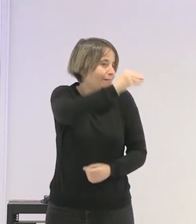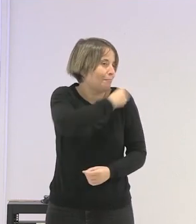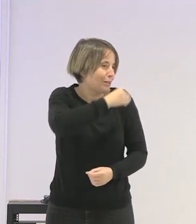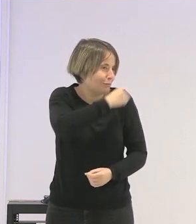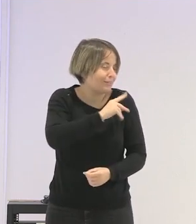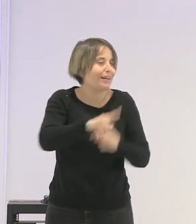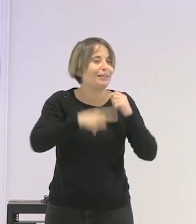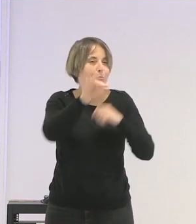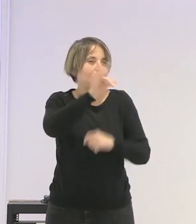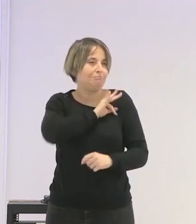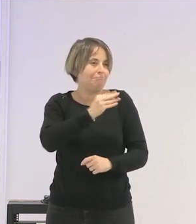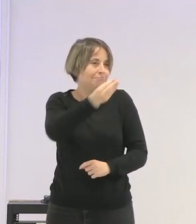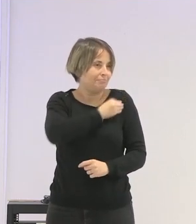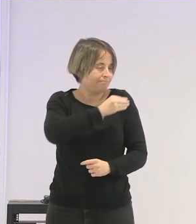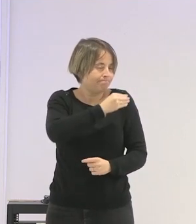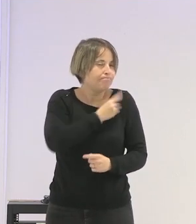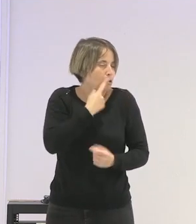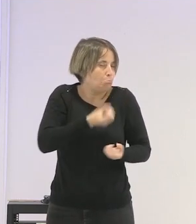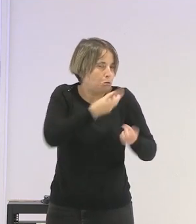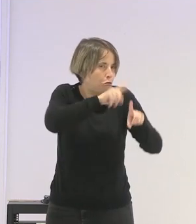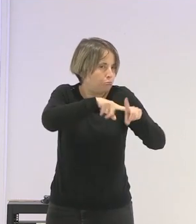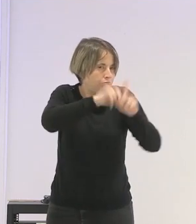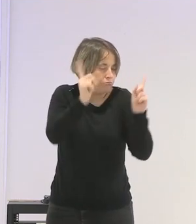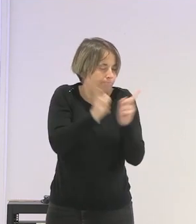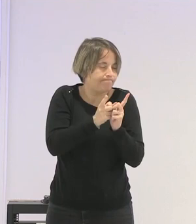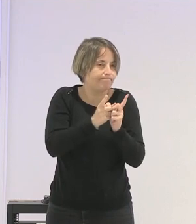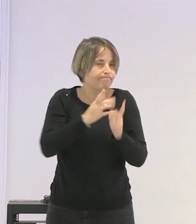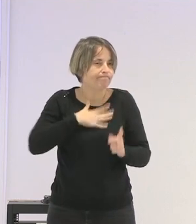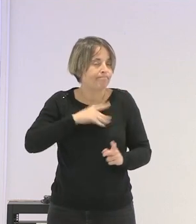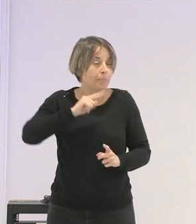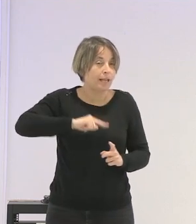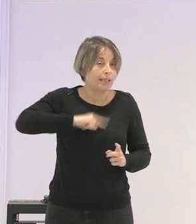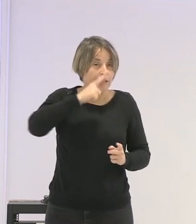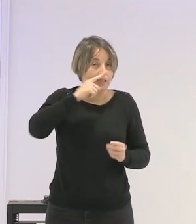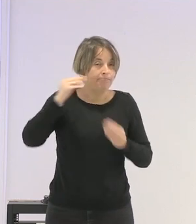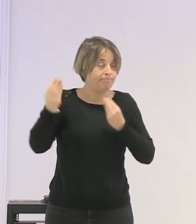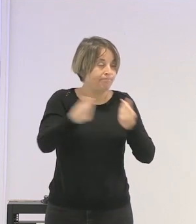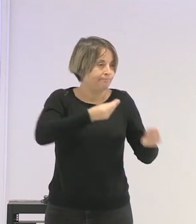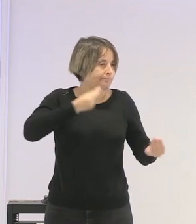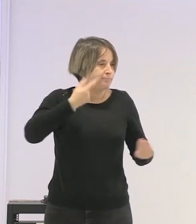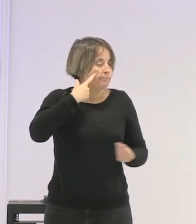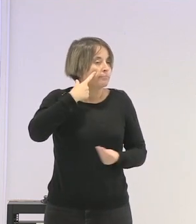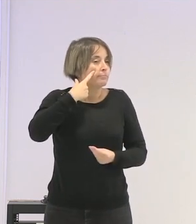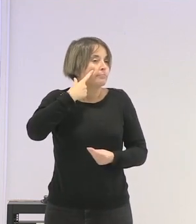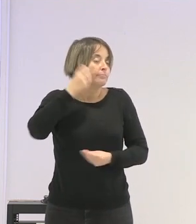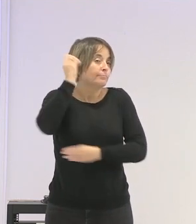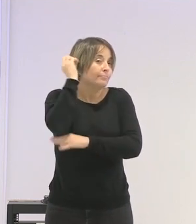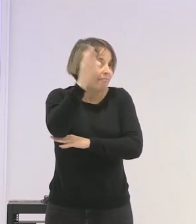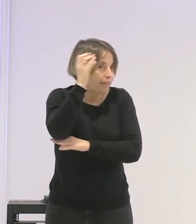eso en el turno de palabras. Que a mí me da la sensación últimamente en las charlas o en los